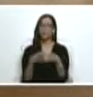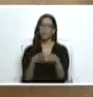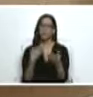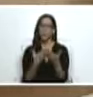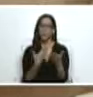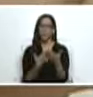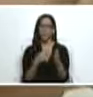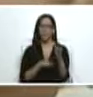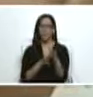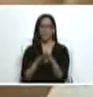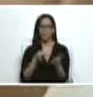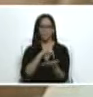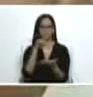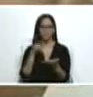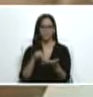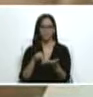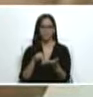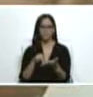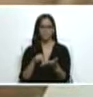el desarrollo nacional.